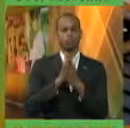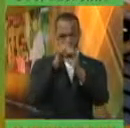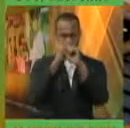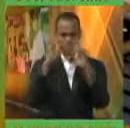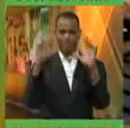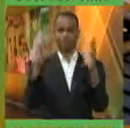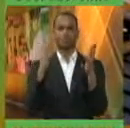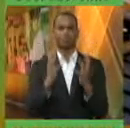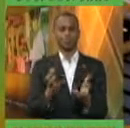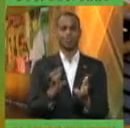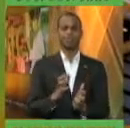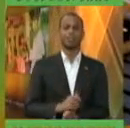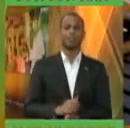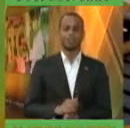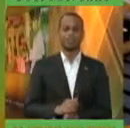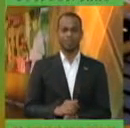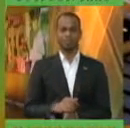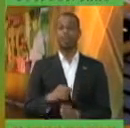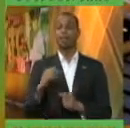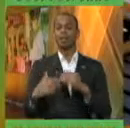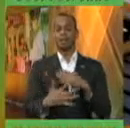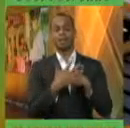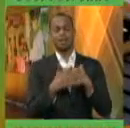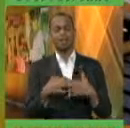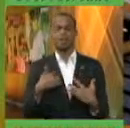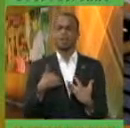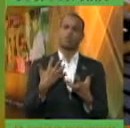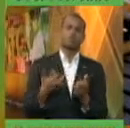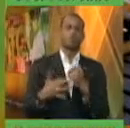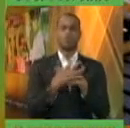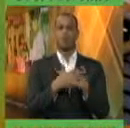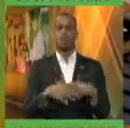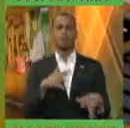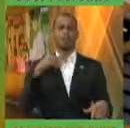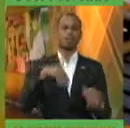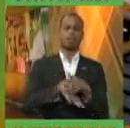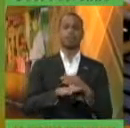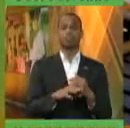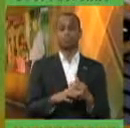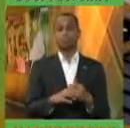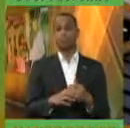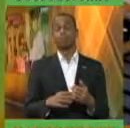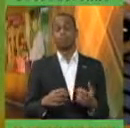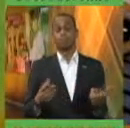ilusión bañarme en la playa y quiero bañarse en la playa efectivamente como